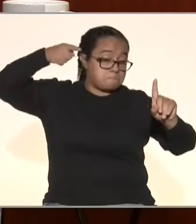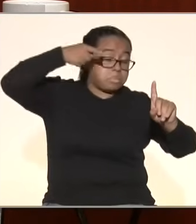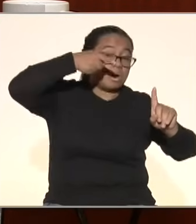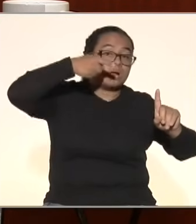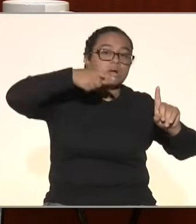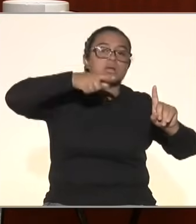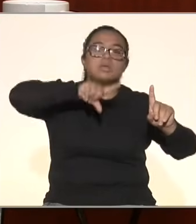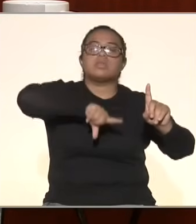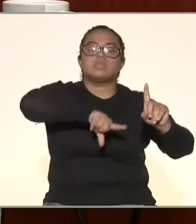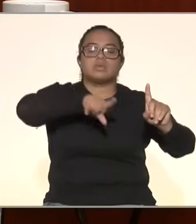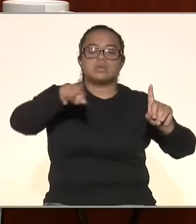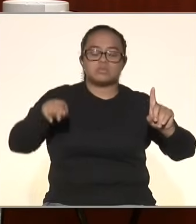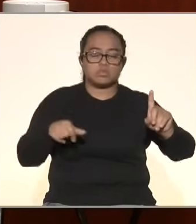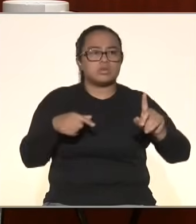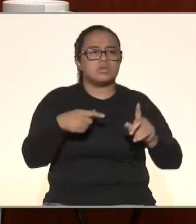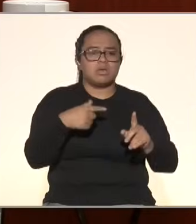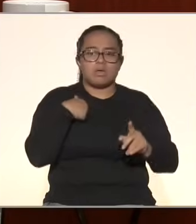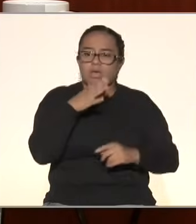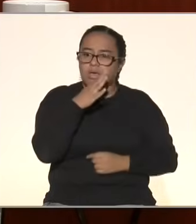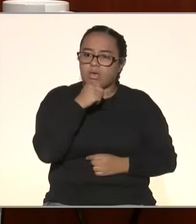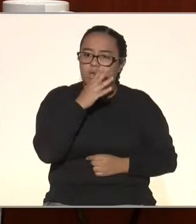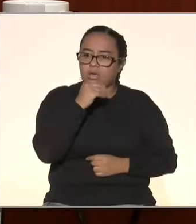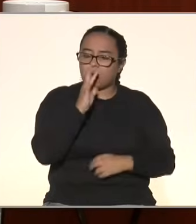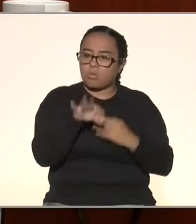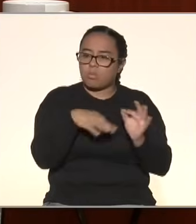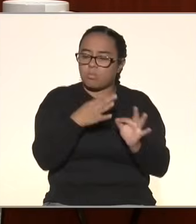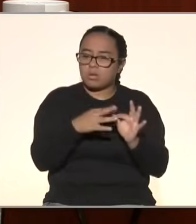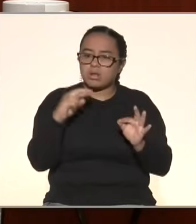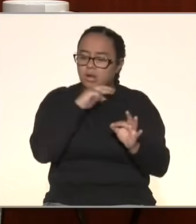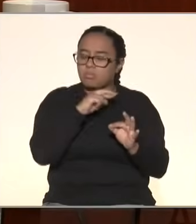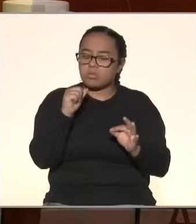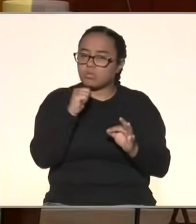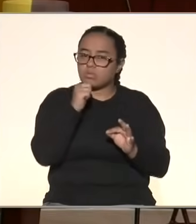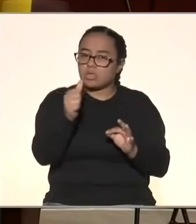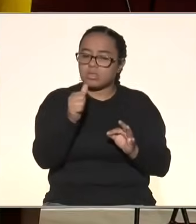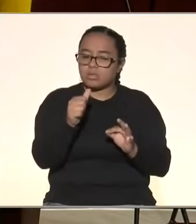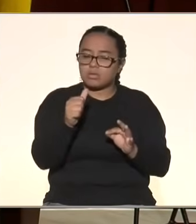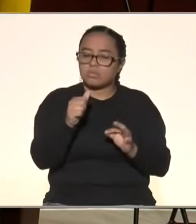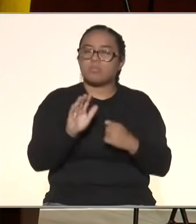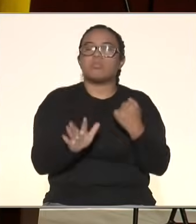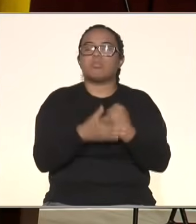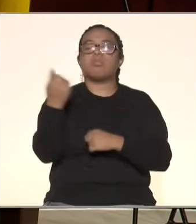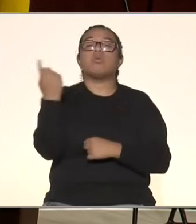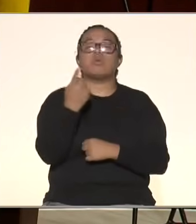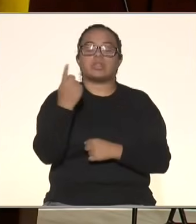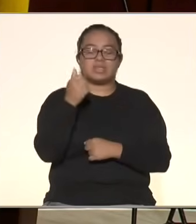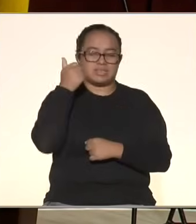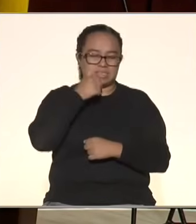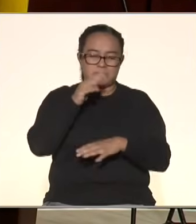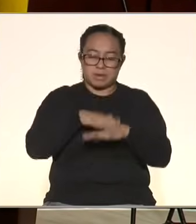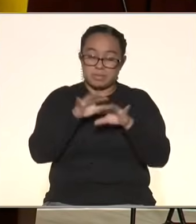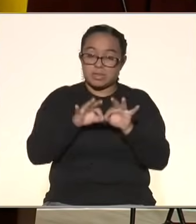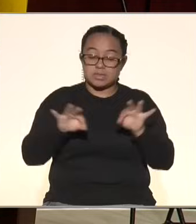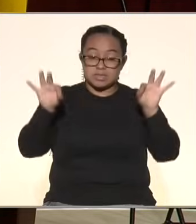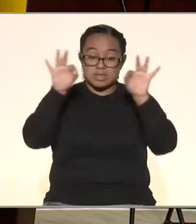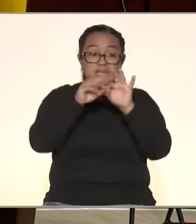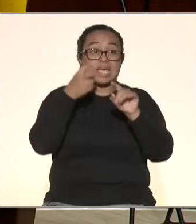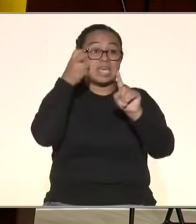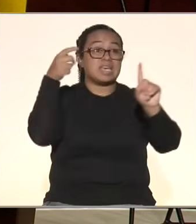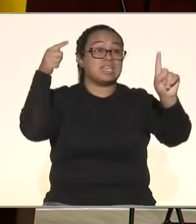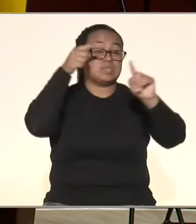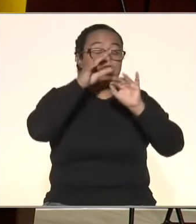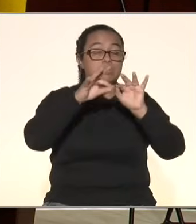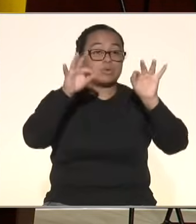pues a veces como no vemos los resultados inmediatos, porque los resultados generalmente más significativos nos cuestan más